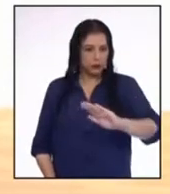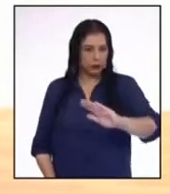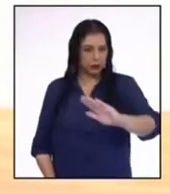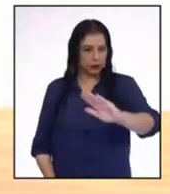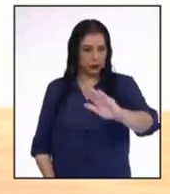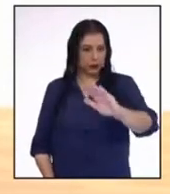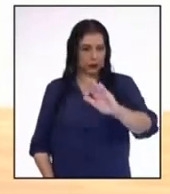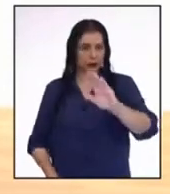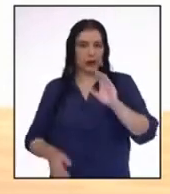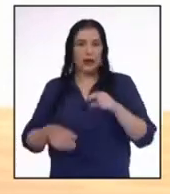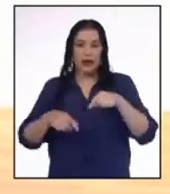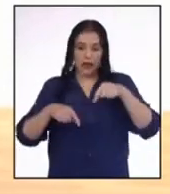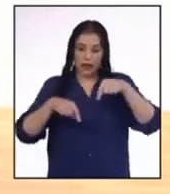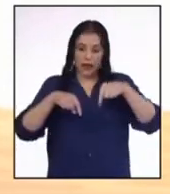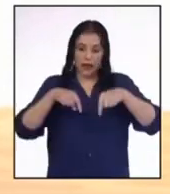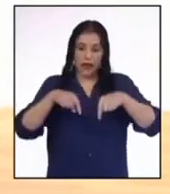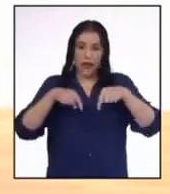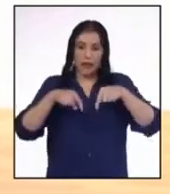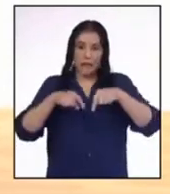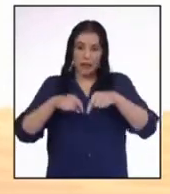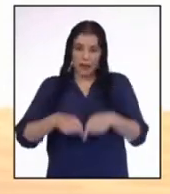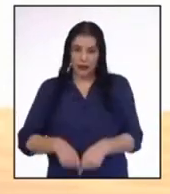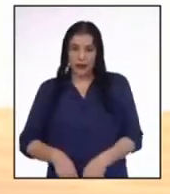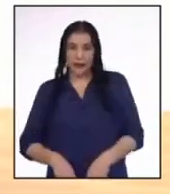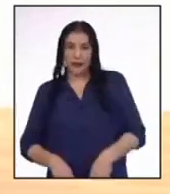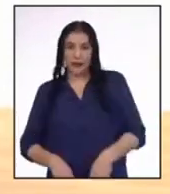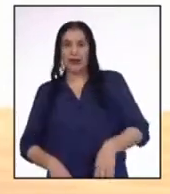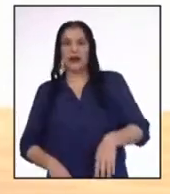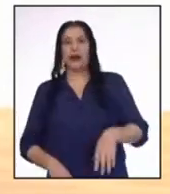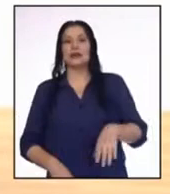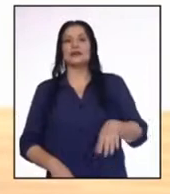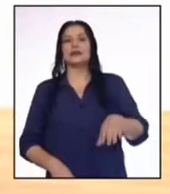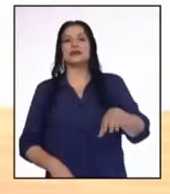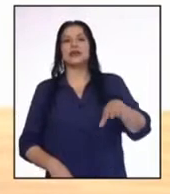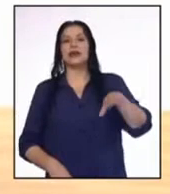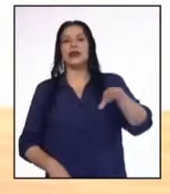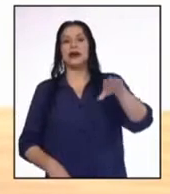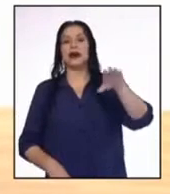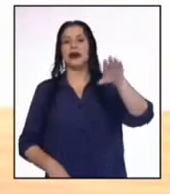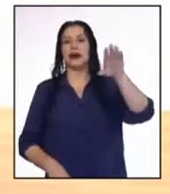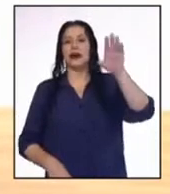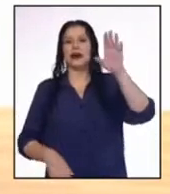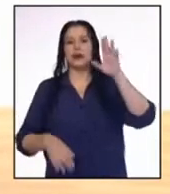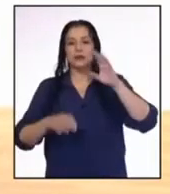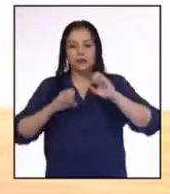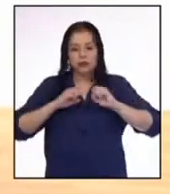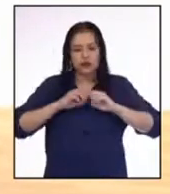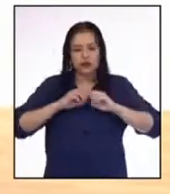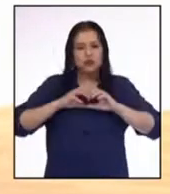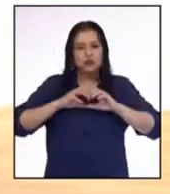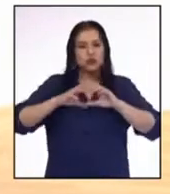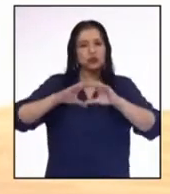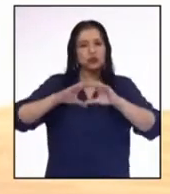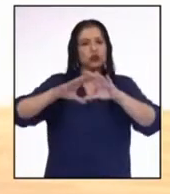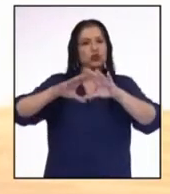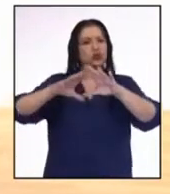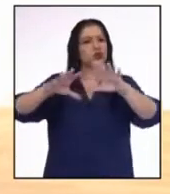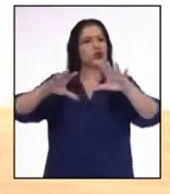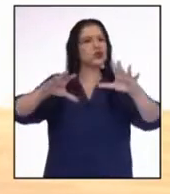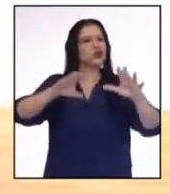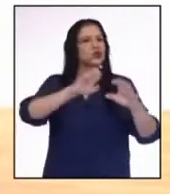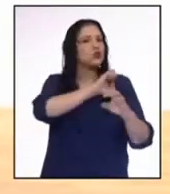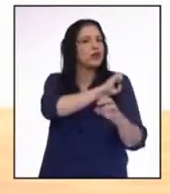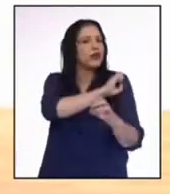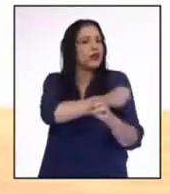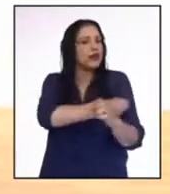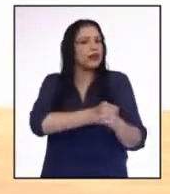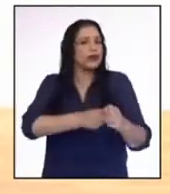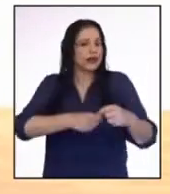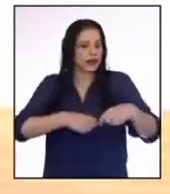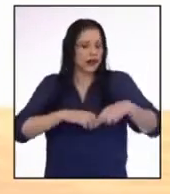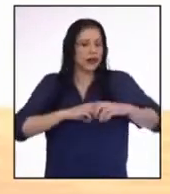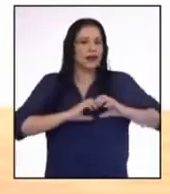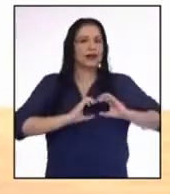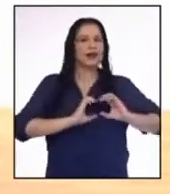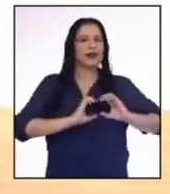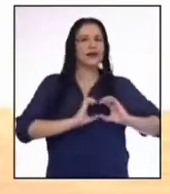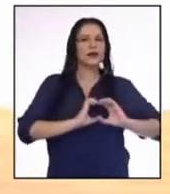Acompañamos nuestro pie, hacemos torsión. Seguimos irradiando la energía, abriendo nuestro corazón.